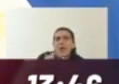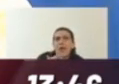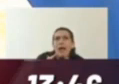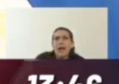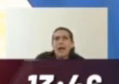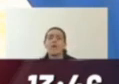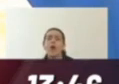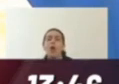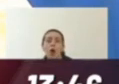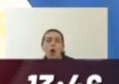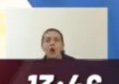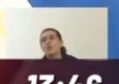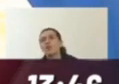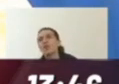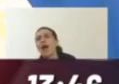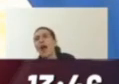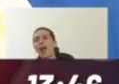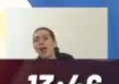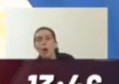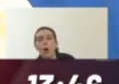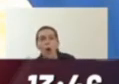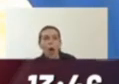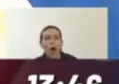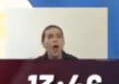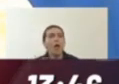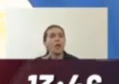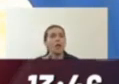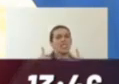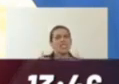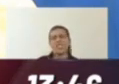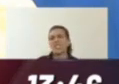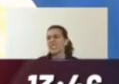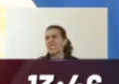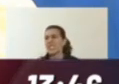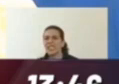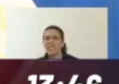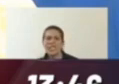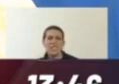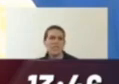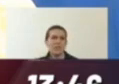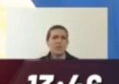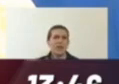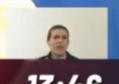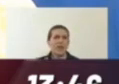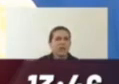eso genera estrés, genera enojo, genera desánimo y además